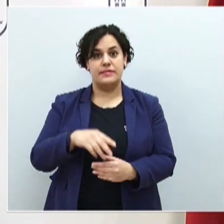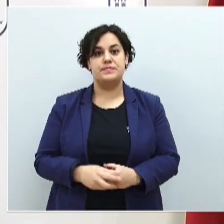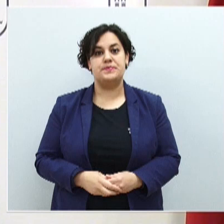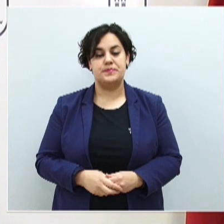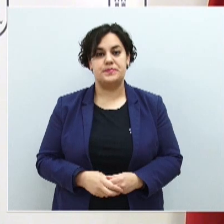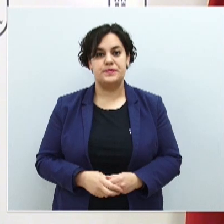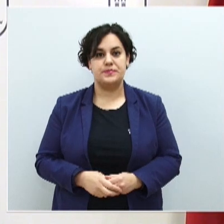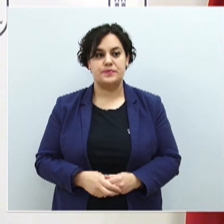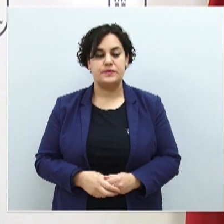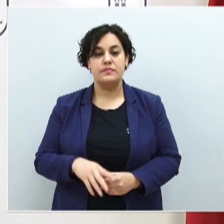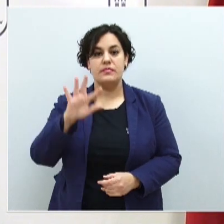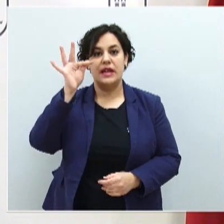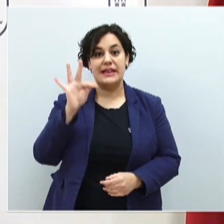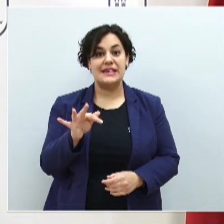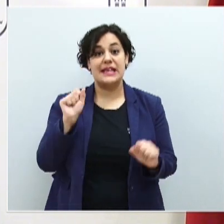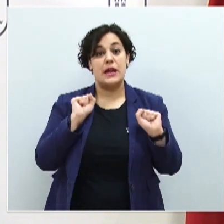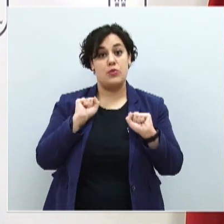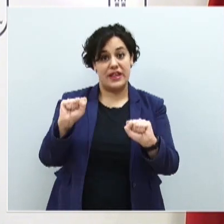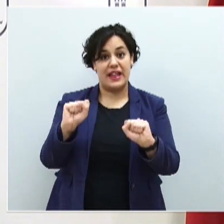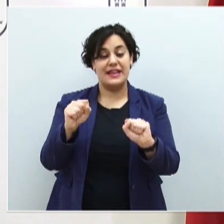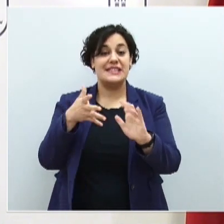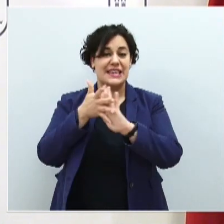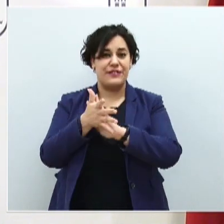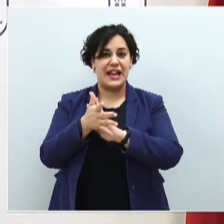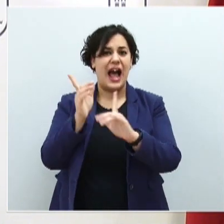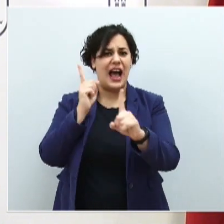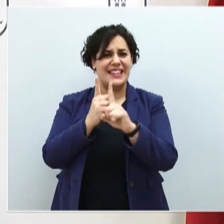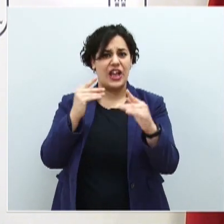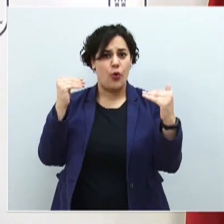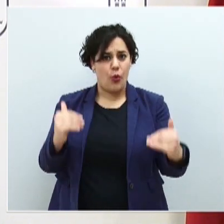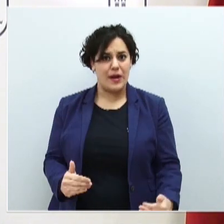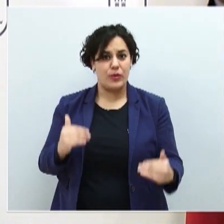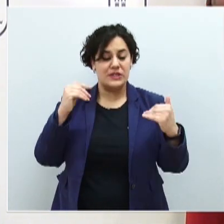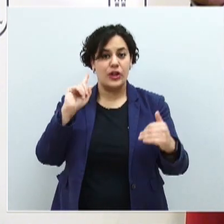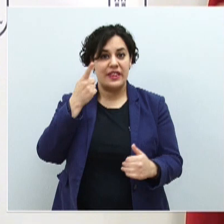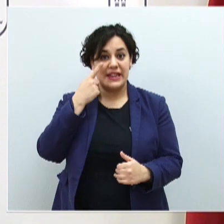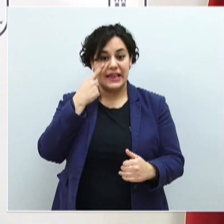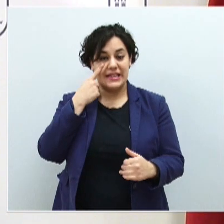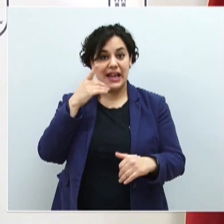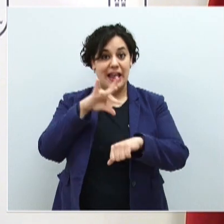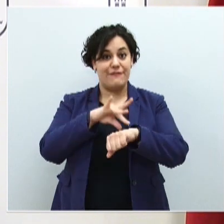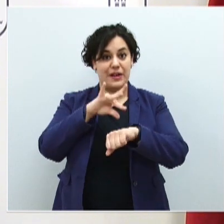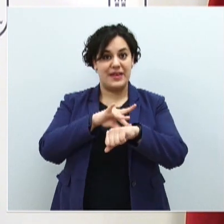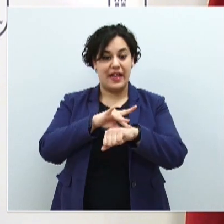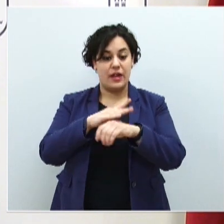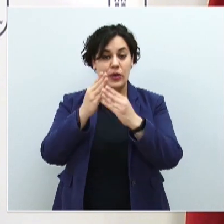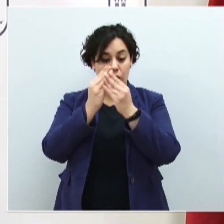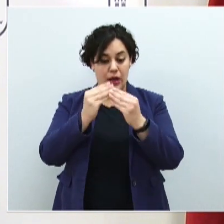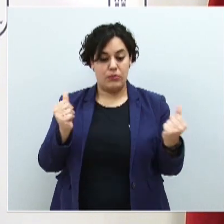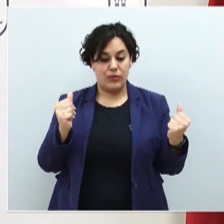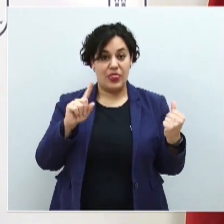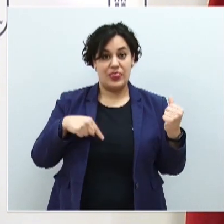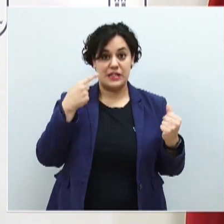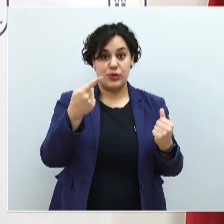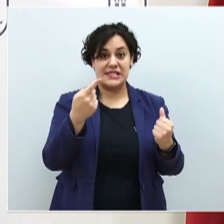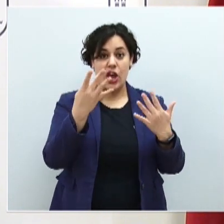test. Los test de inmunidad, que son los anticuerpos, detectan la enfermedad una vez que han pasado 7, 8 o 9 días. Con lo